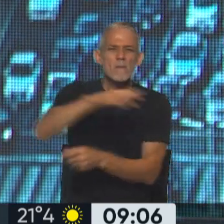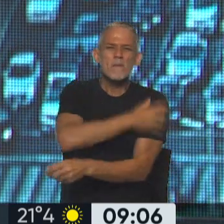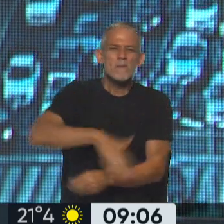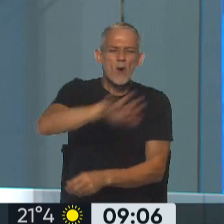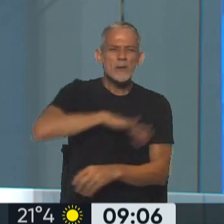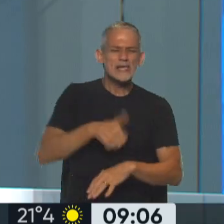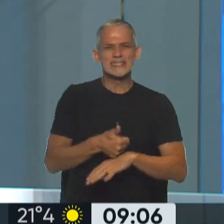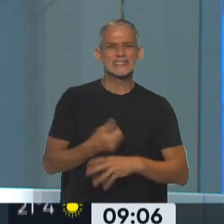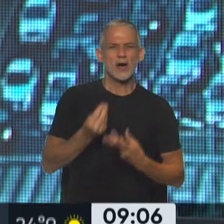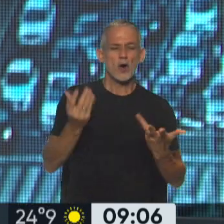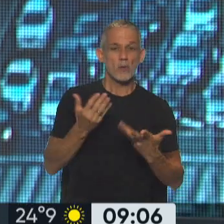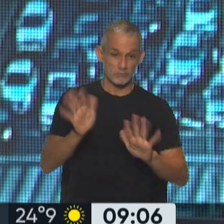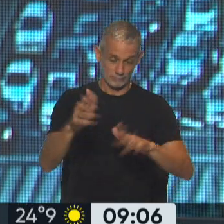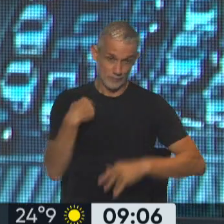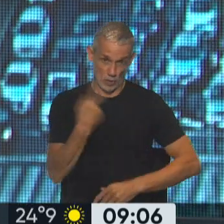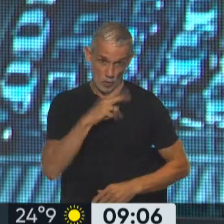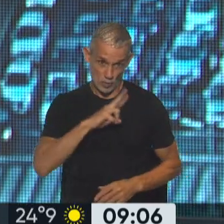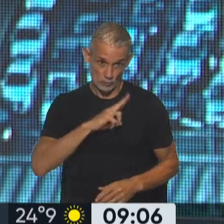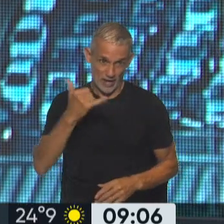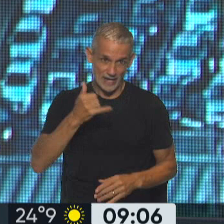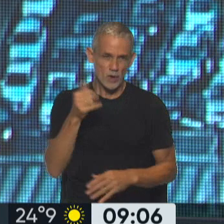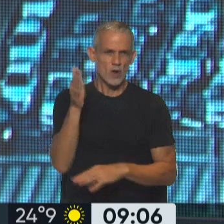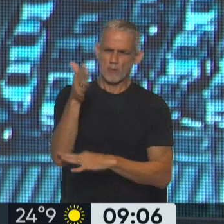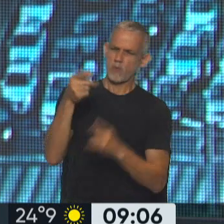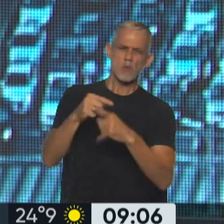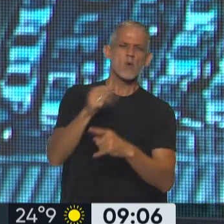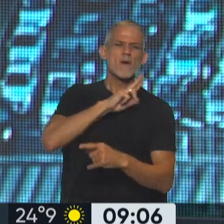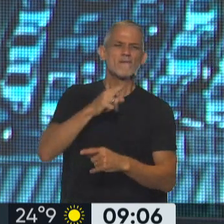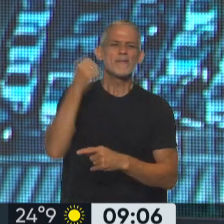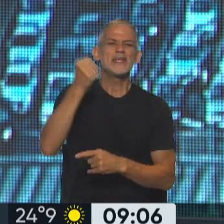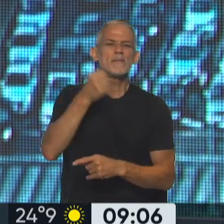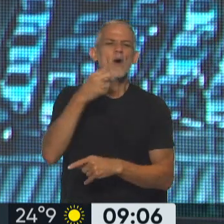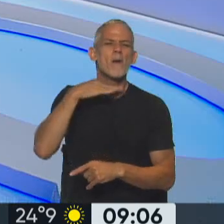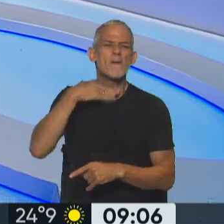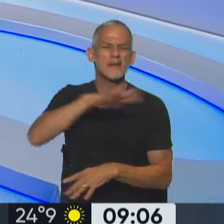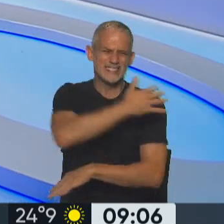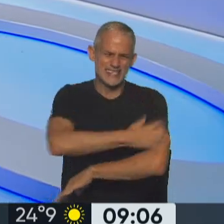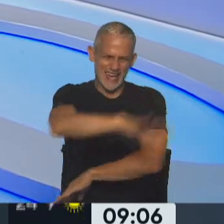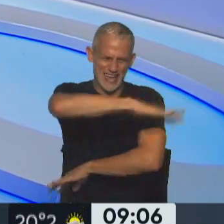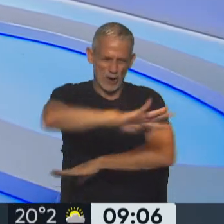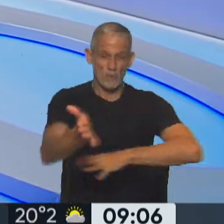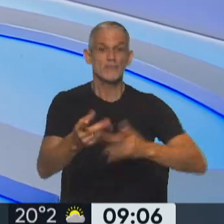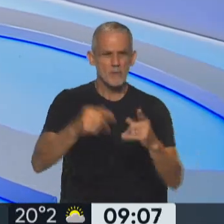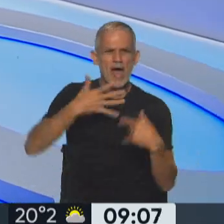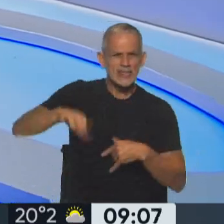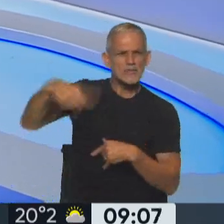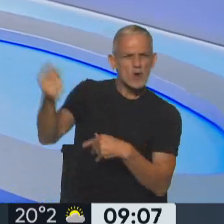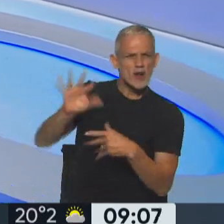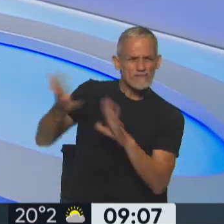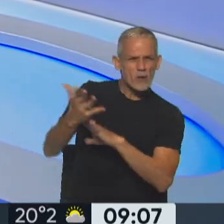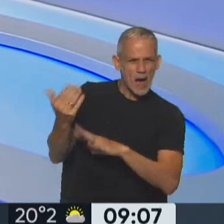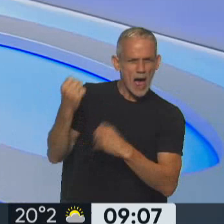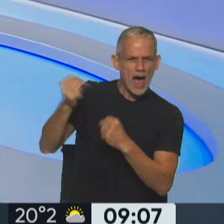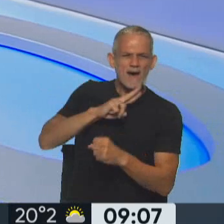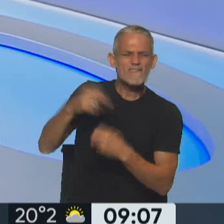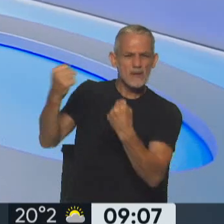pobreza? Nosotras tenemos, nuestra bandera es el feminismo villero, ¿no? Entendemos a los otros feminismos, nos juntamos